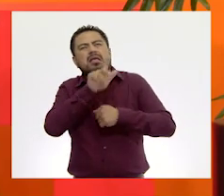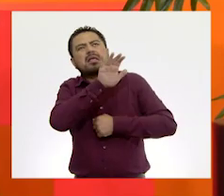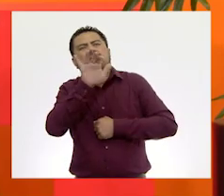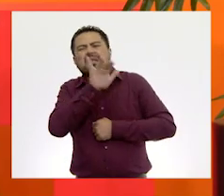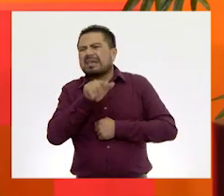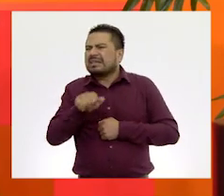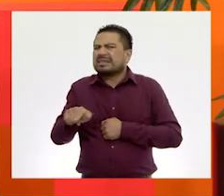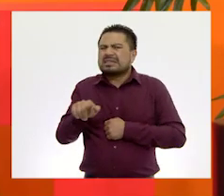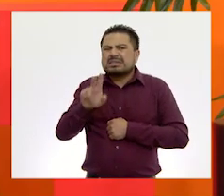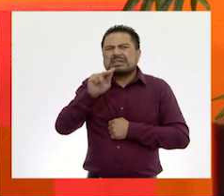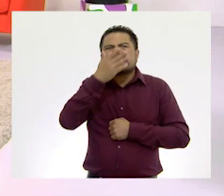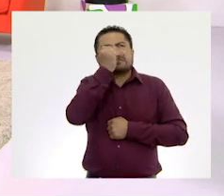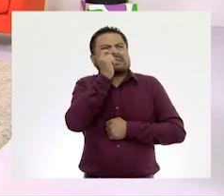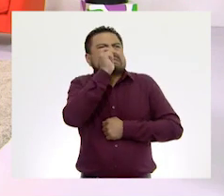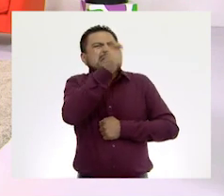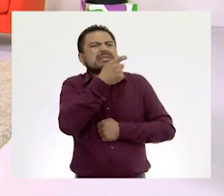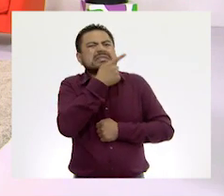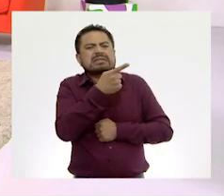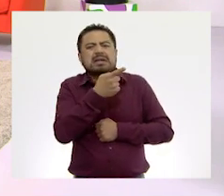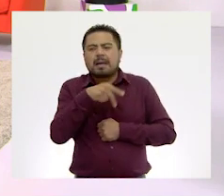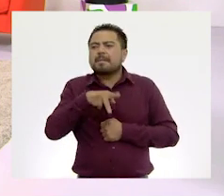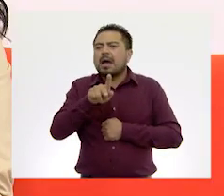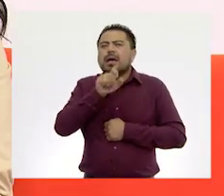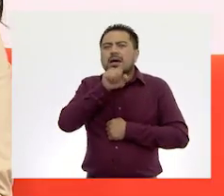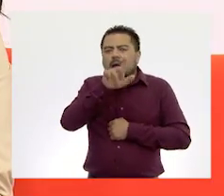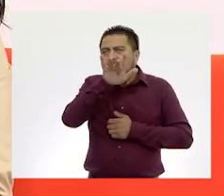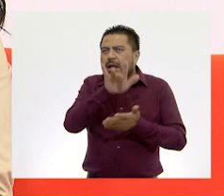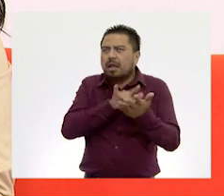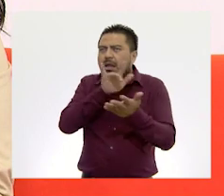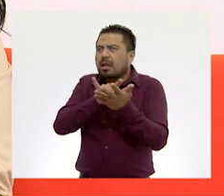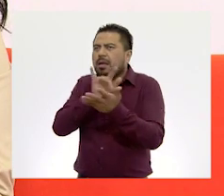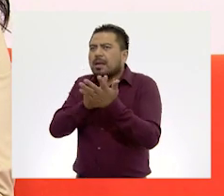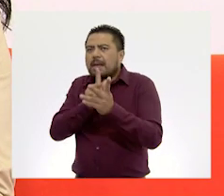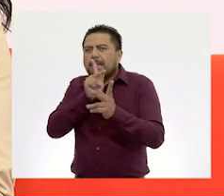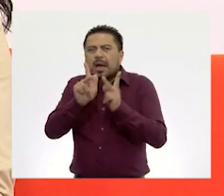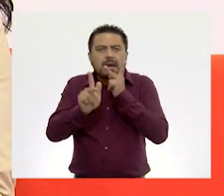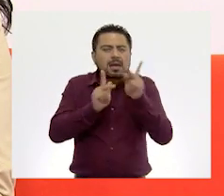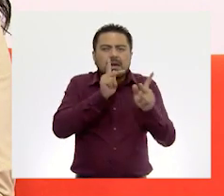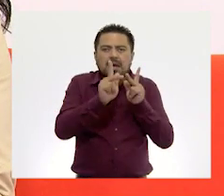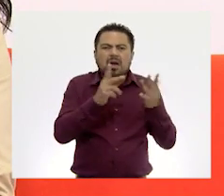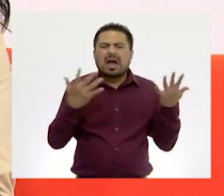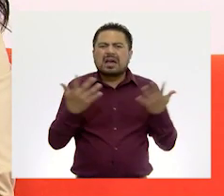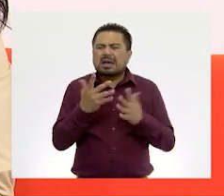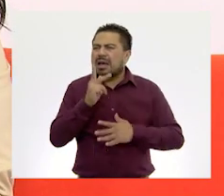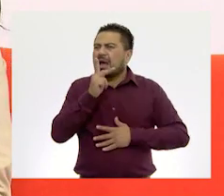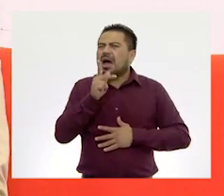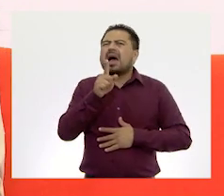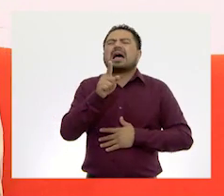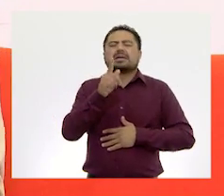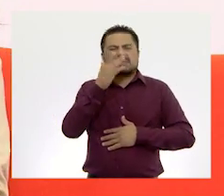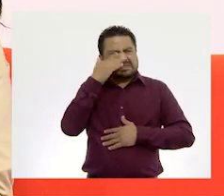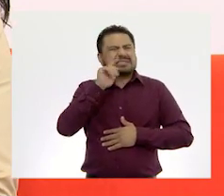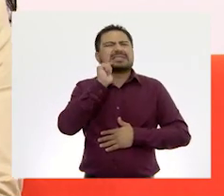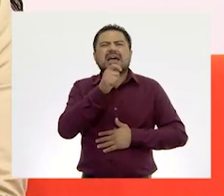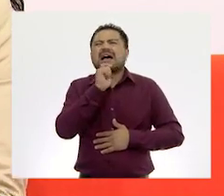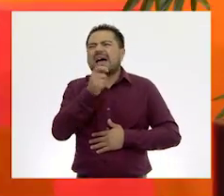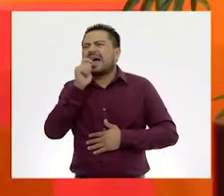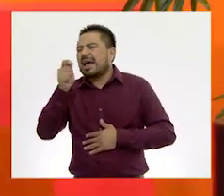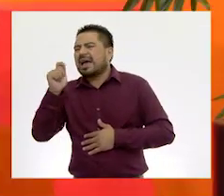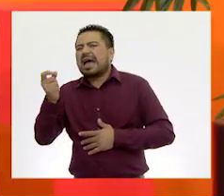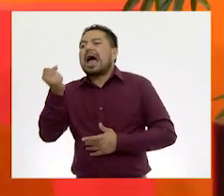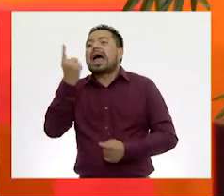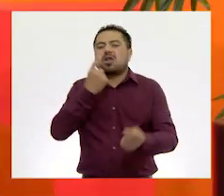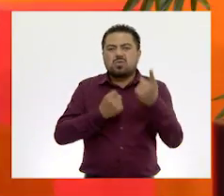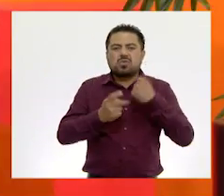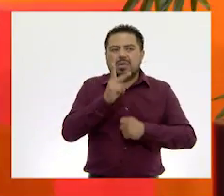no es como que sepa qué dice como tal, pero también va adquiriendo palabras, ¿no? O se le hacen palabras conocidas. Ya sé qué dice aquí, ya sé qué dice acá. Y a lo